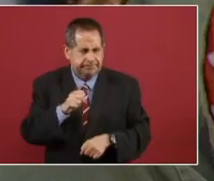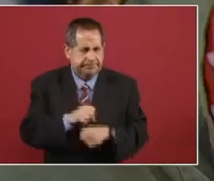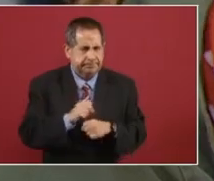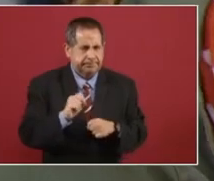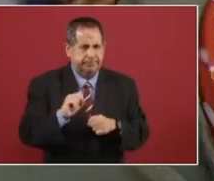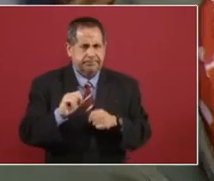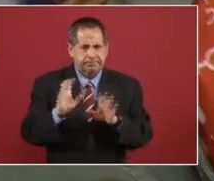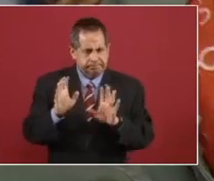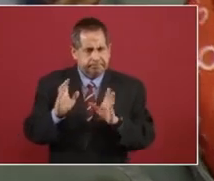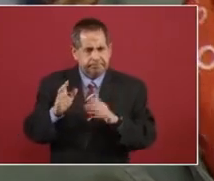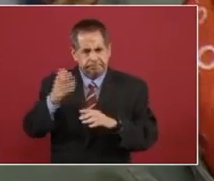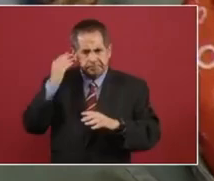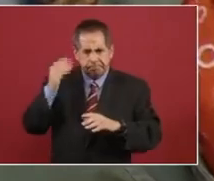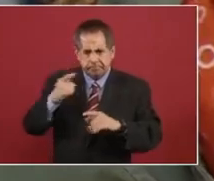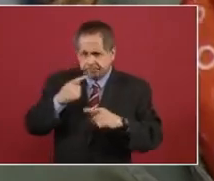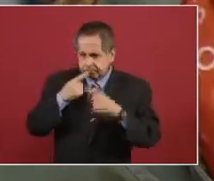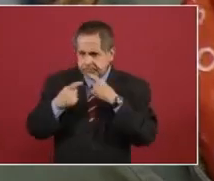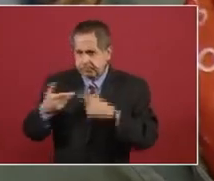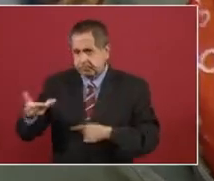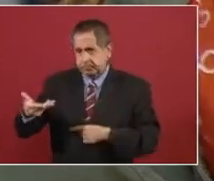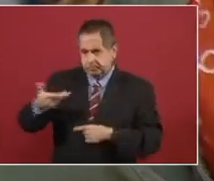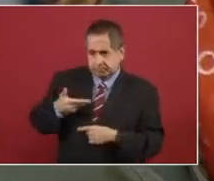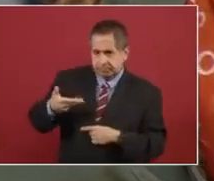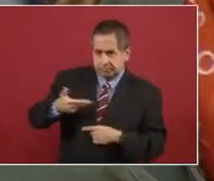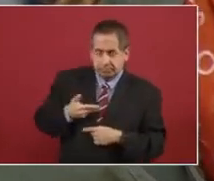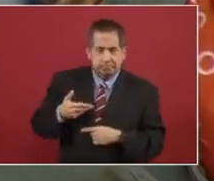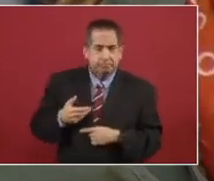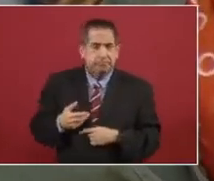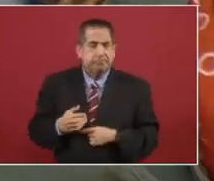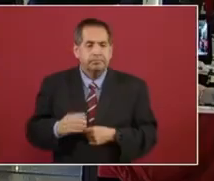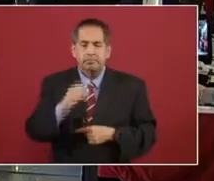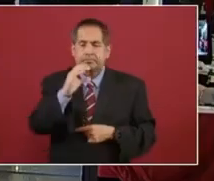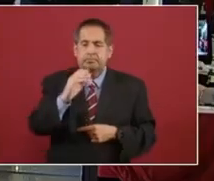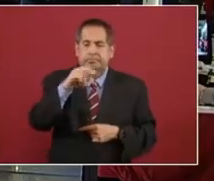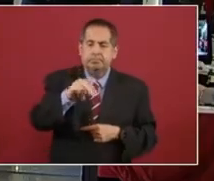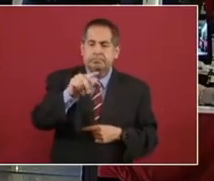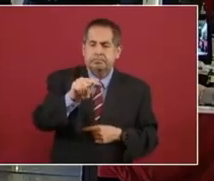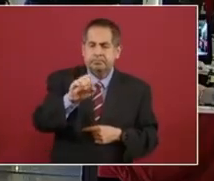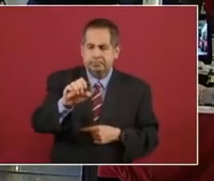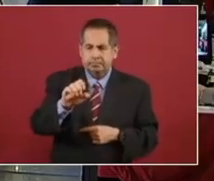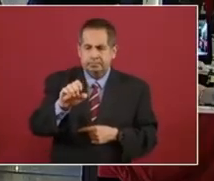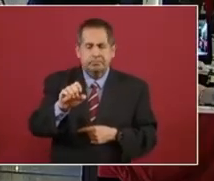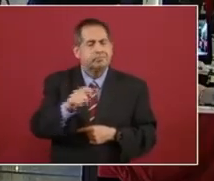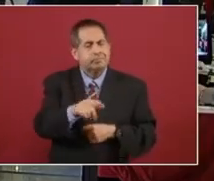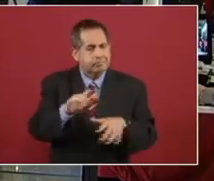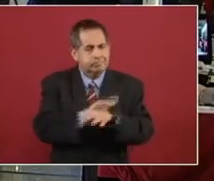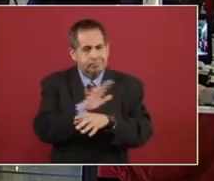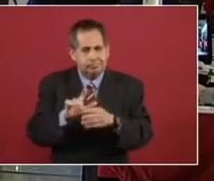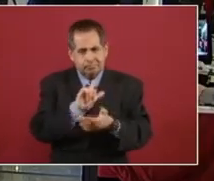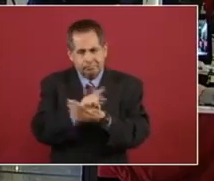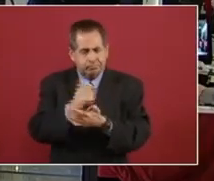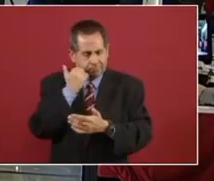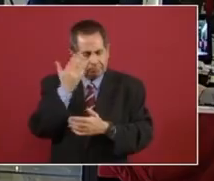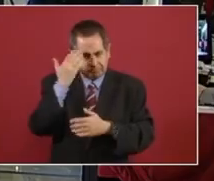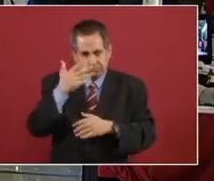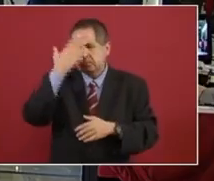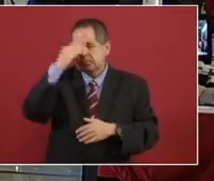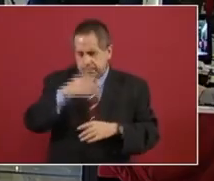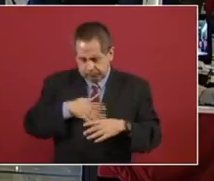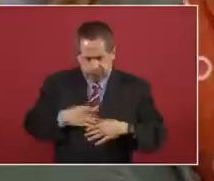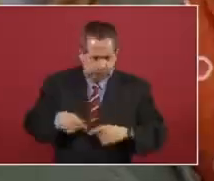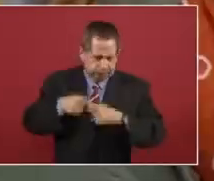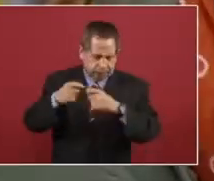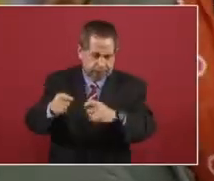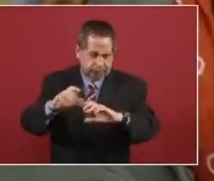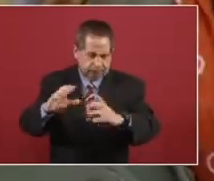atendido prácticamente las peticiones de la CENTE en cuanto a la reforma educativa, sé que esto está en